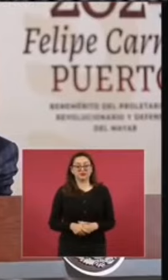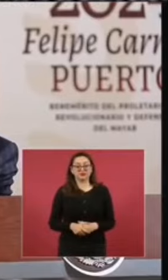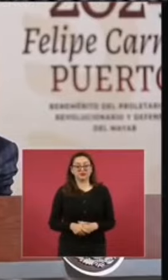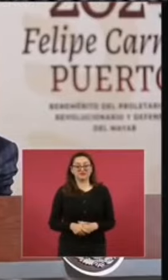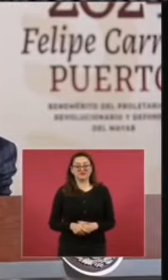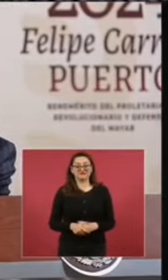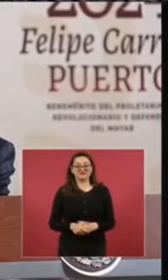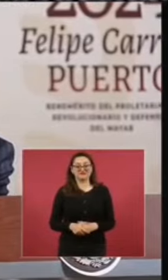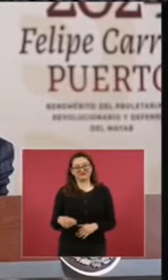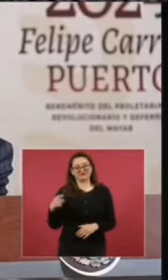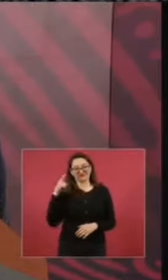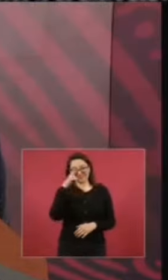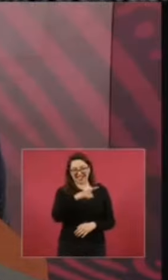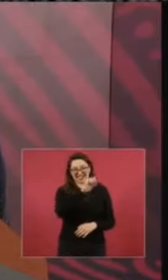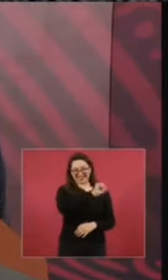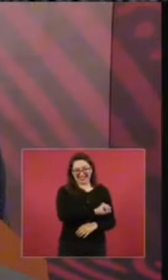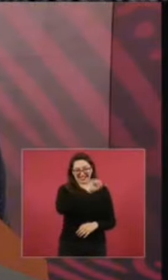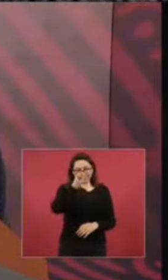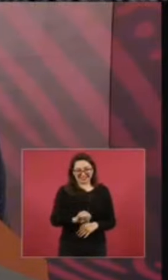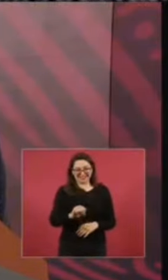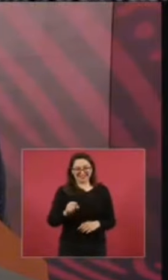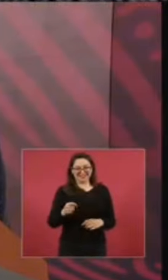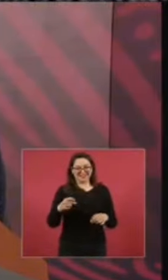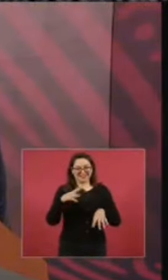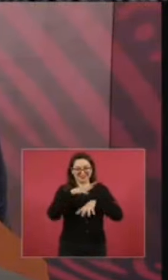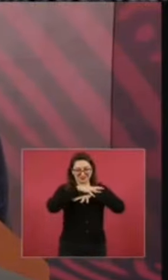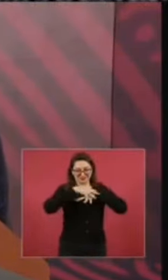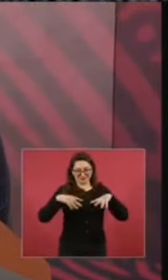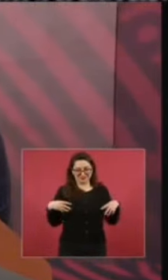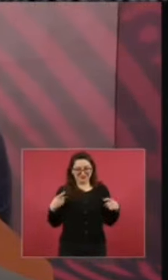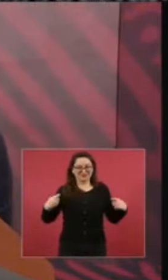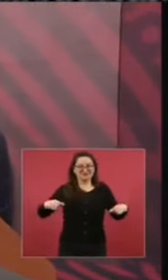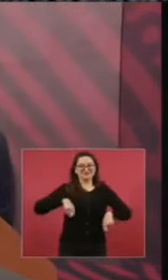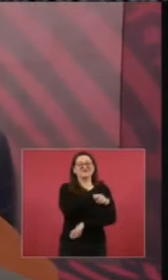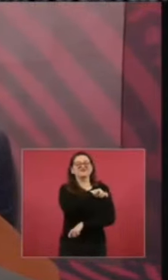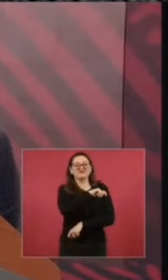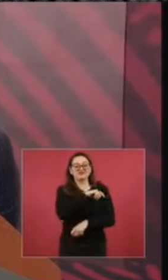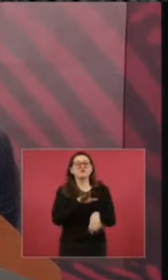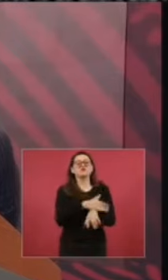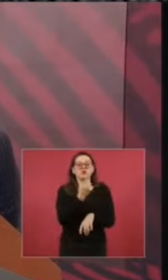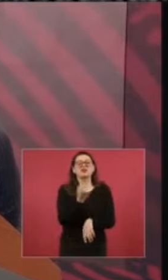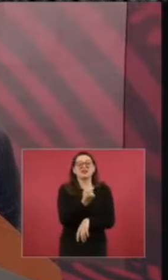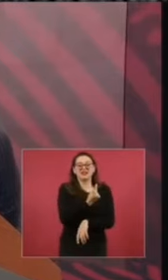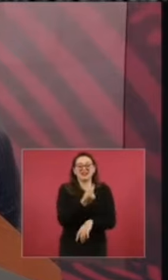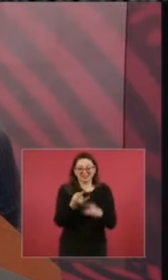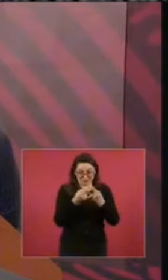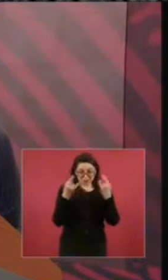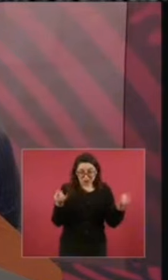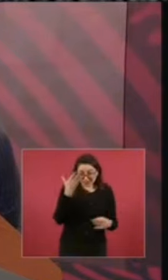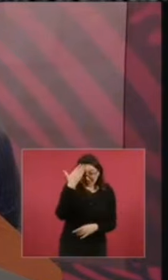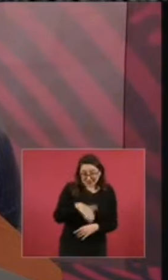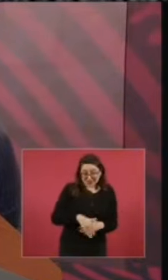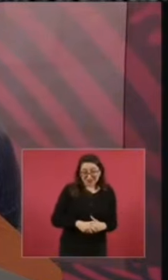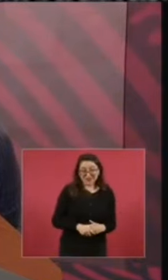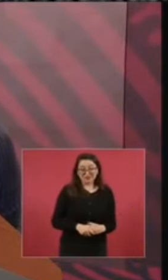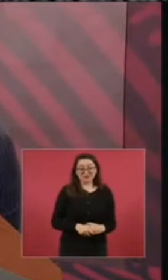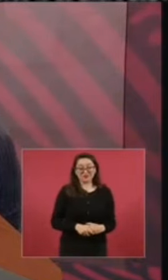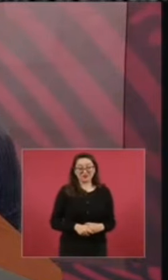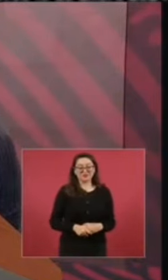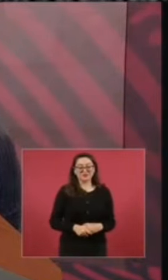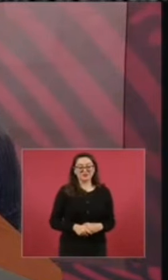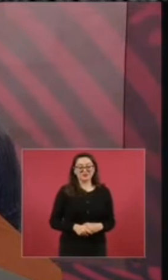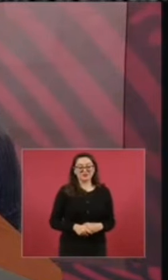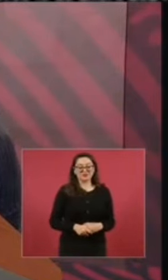del zarape de Saltillo. ¿Por qué es el zarape de Saltillo? ¿No saben?